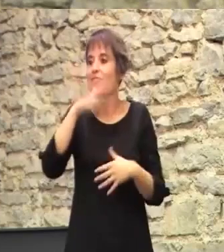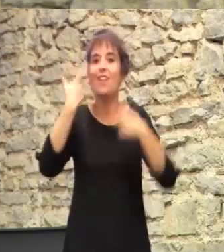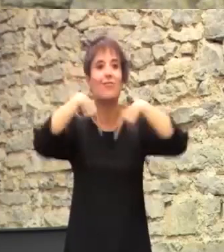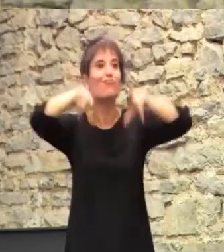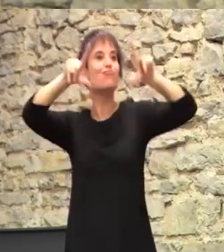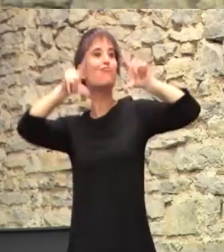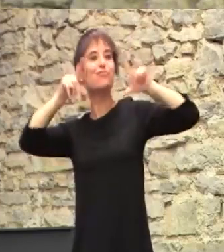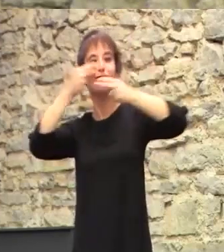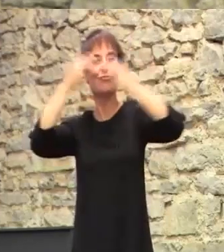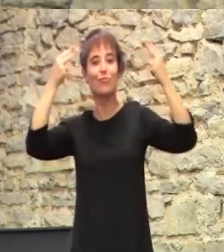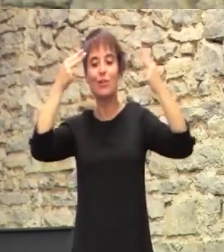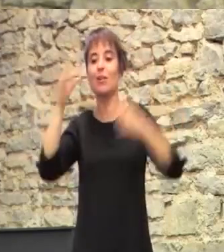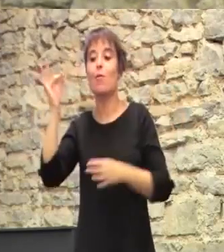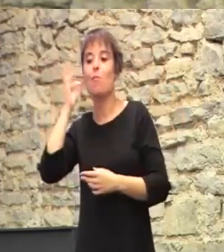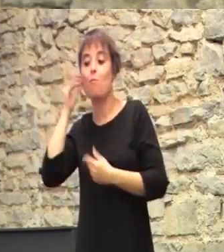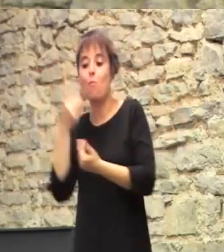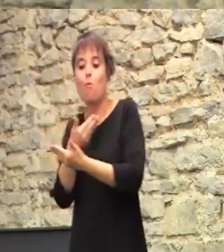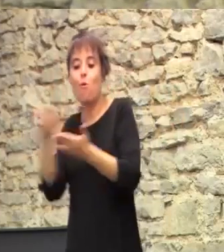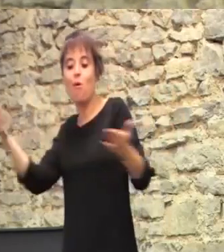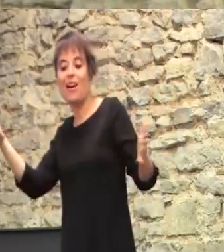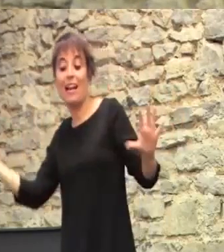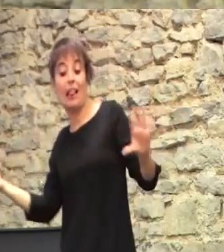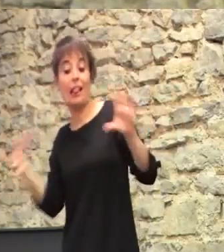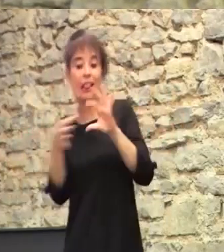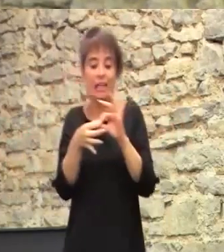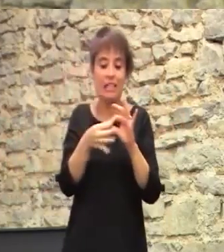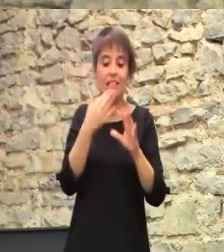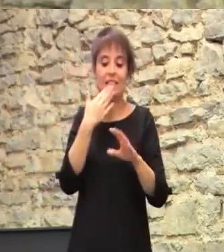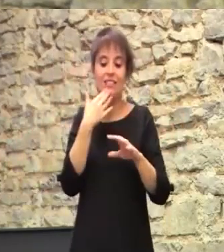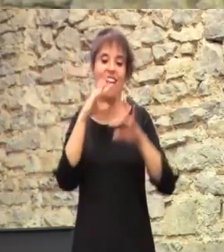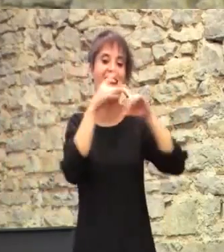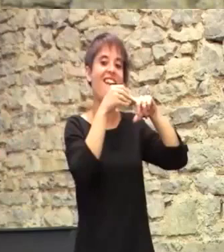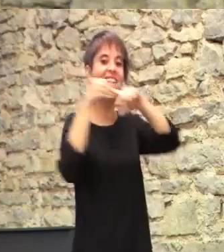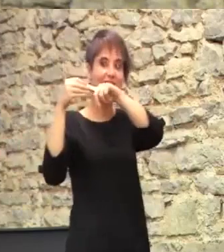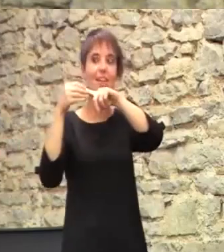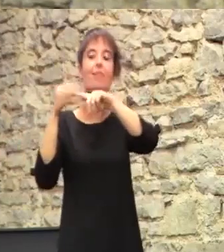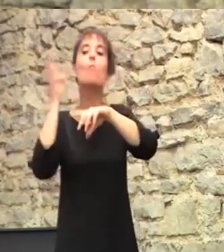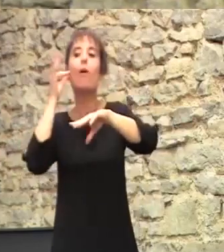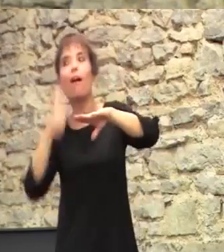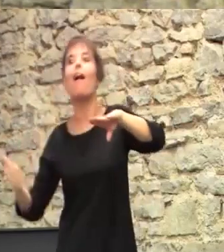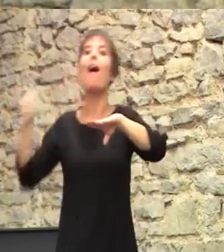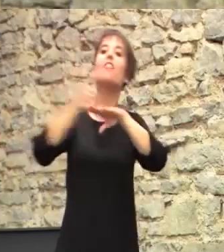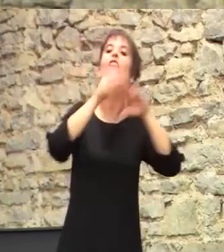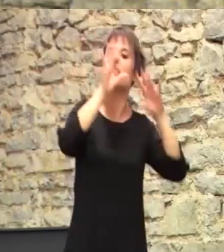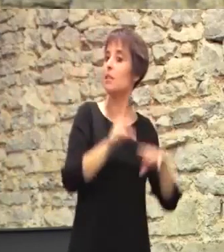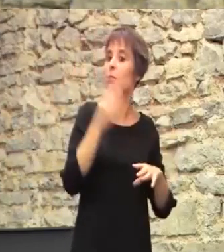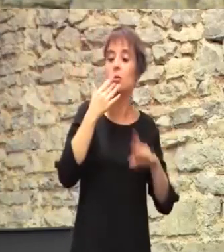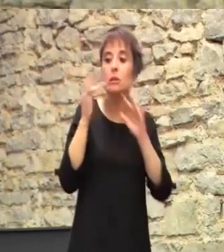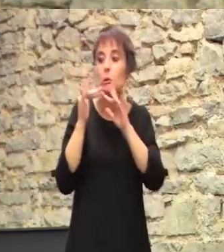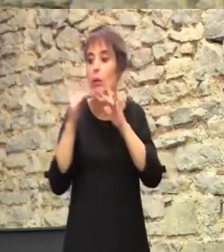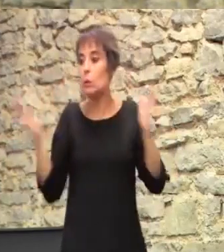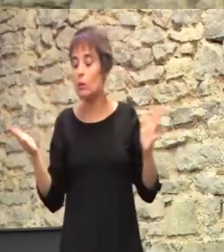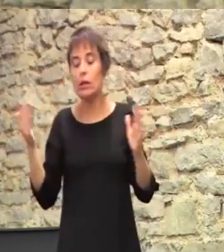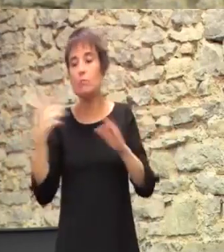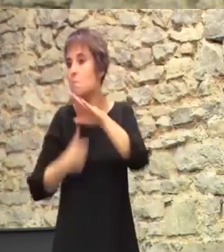pública las mujeres que tienen más afinidad personal con el líder hay cosas que cuidado